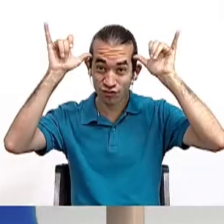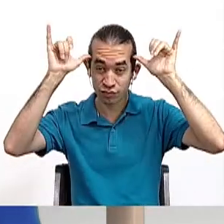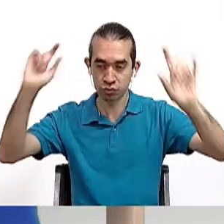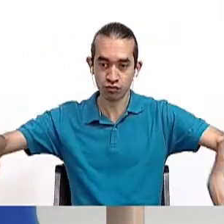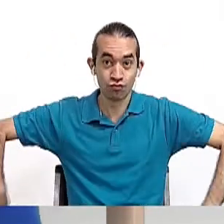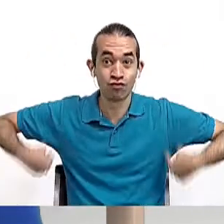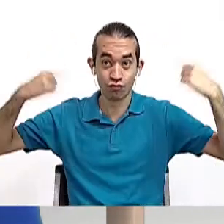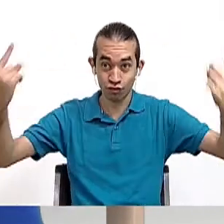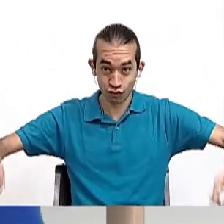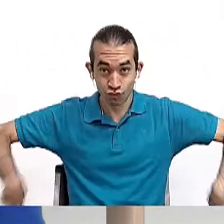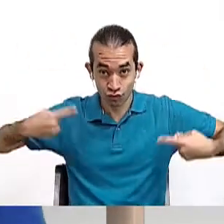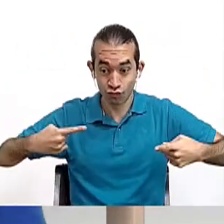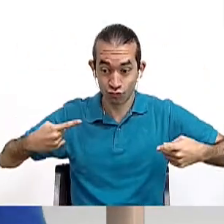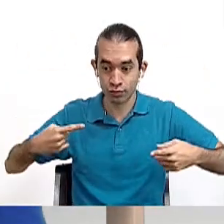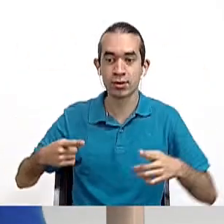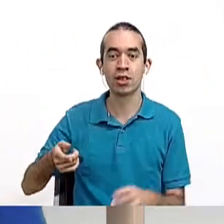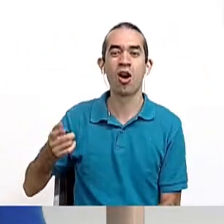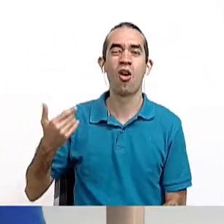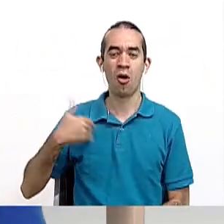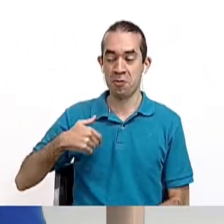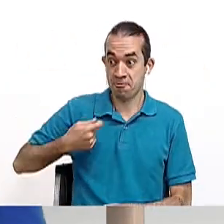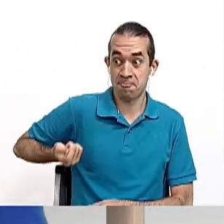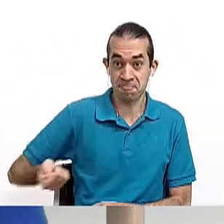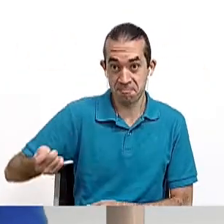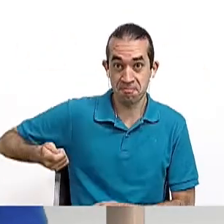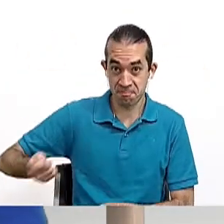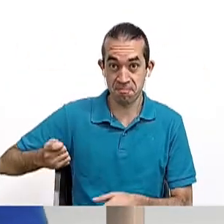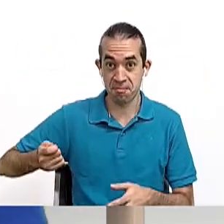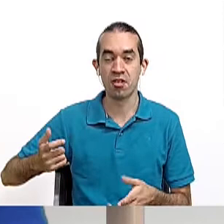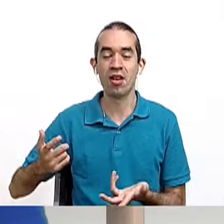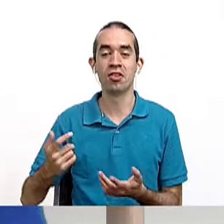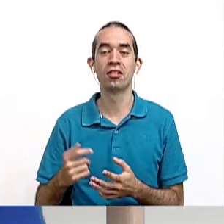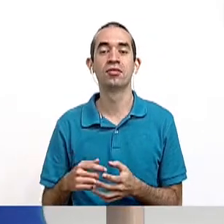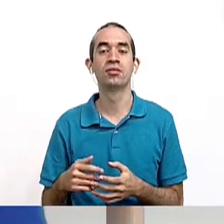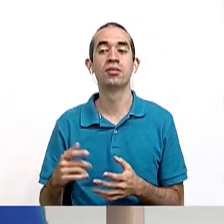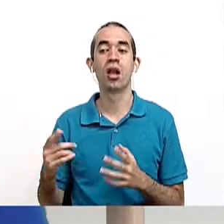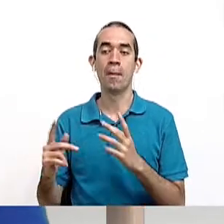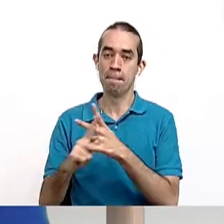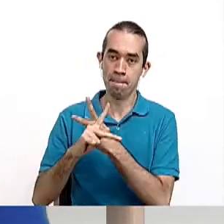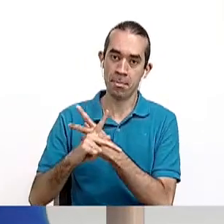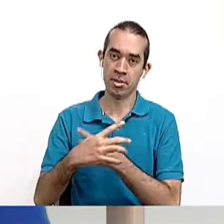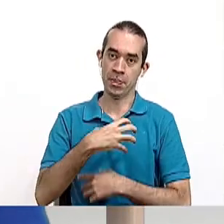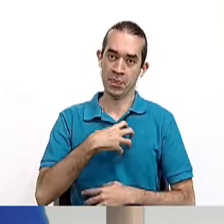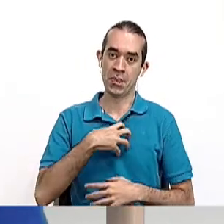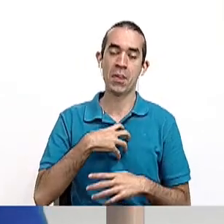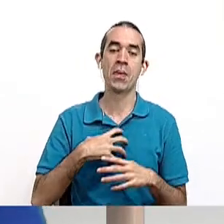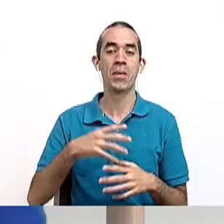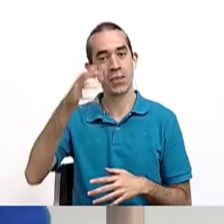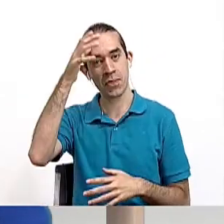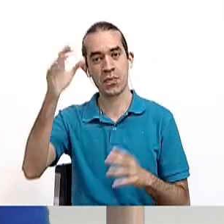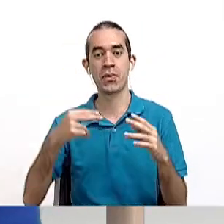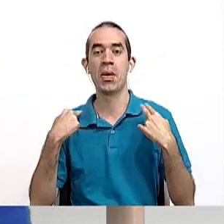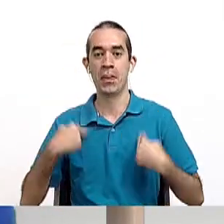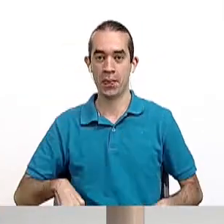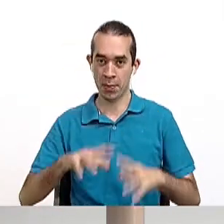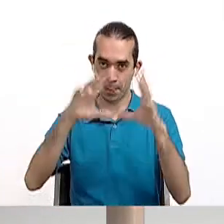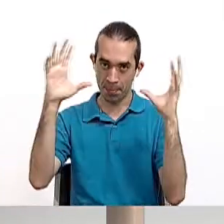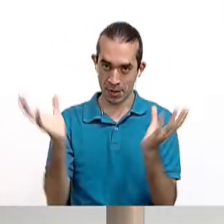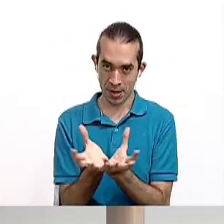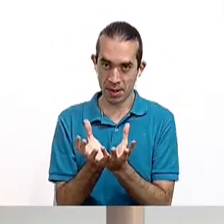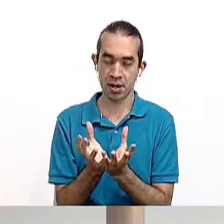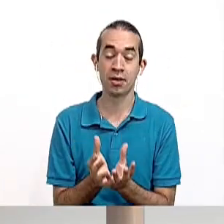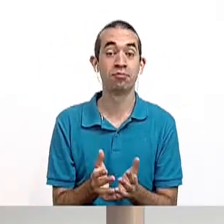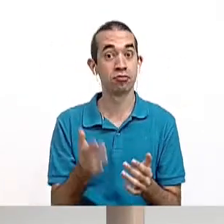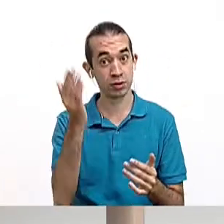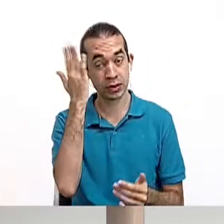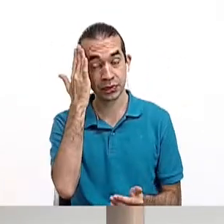Sí, Patrimonio Cultural de la Humanidad. Ya lo tienen presente, así que un saludo cordial a todas las personas en esta